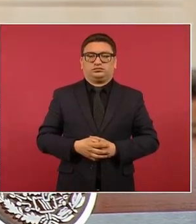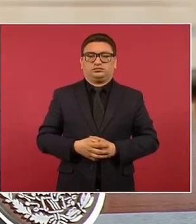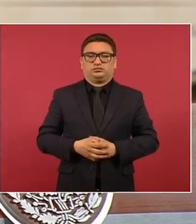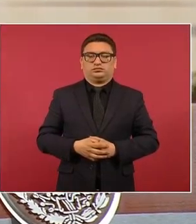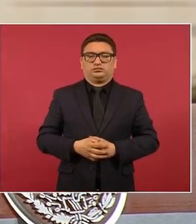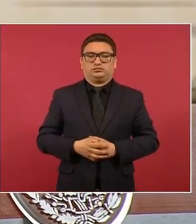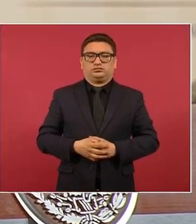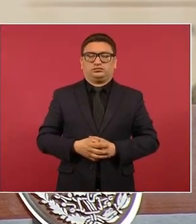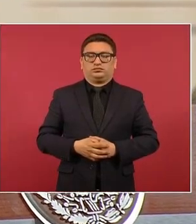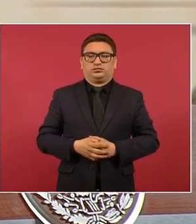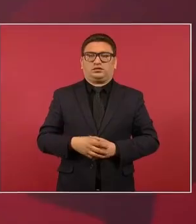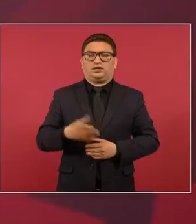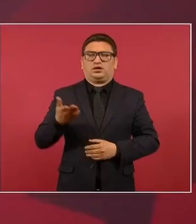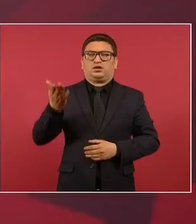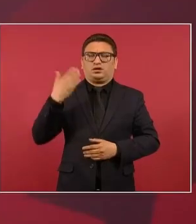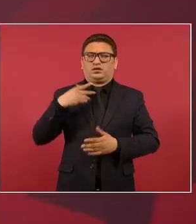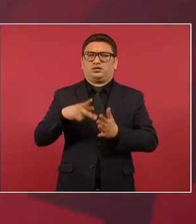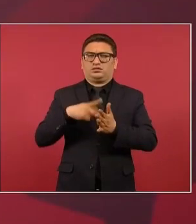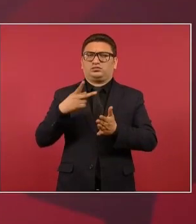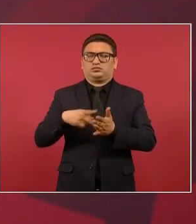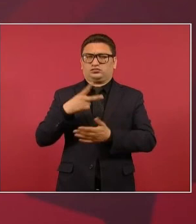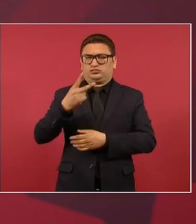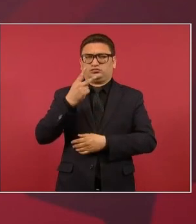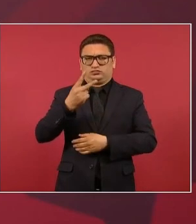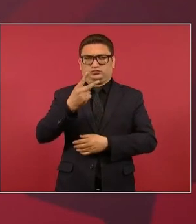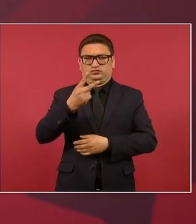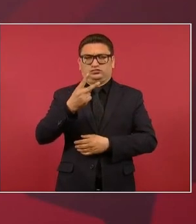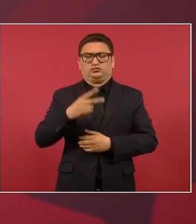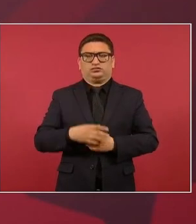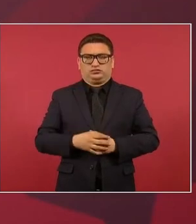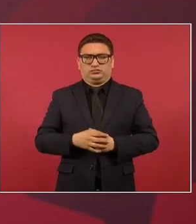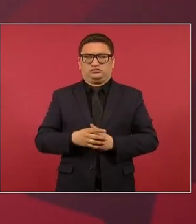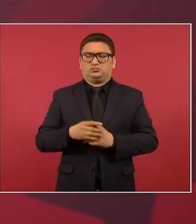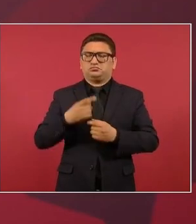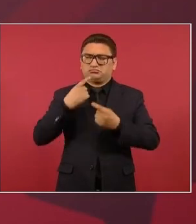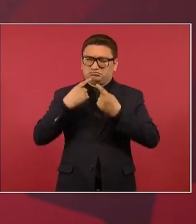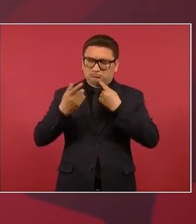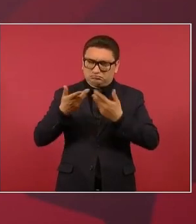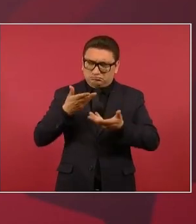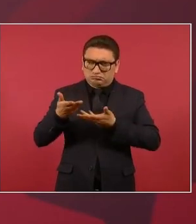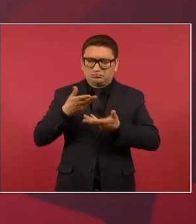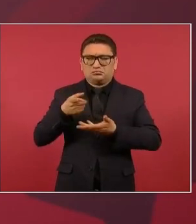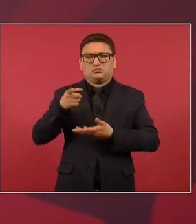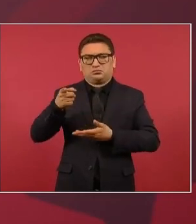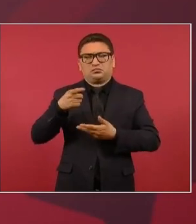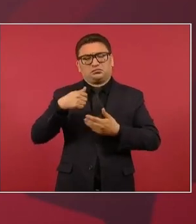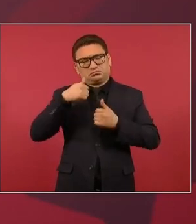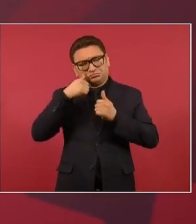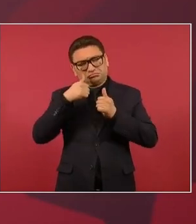en dos ocasiones. Fue muy receptivo,